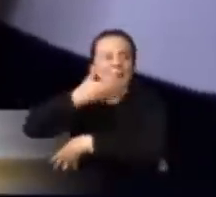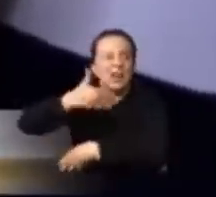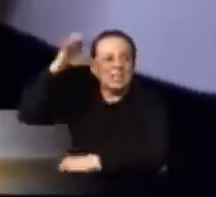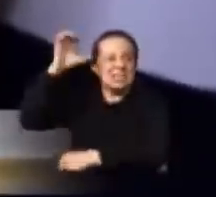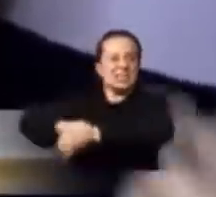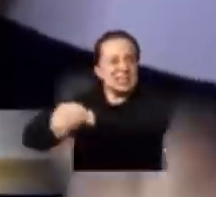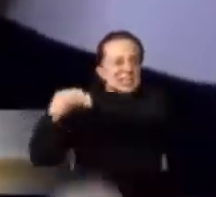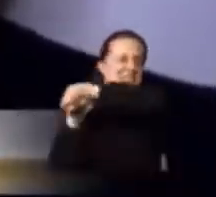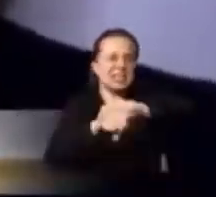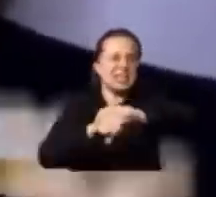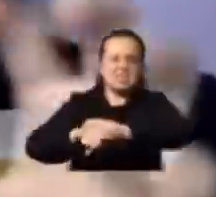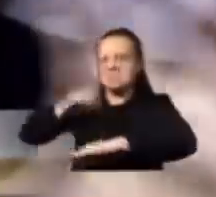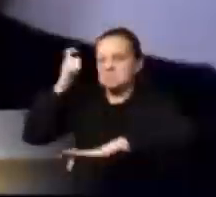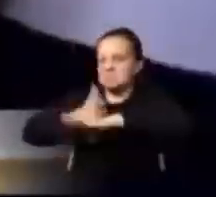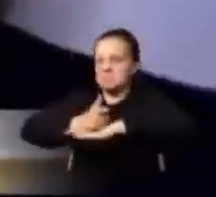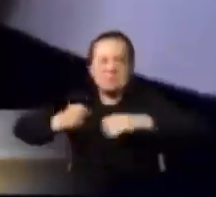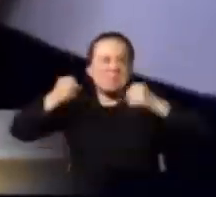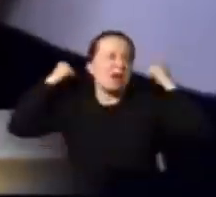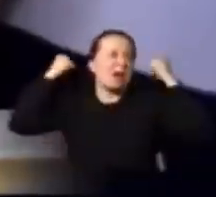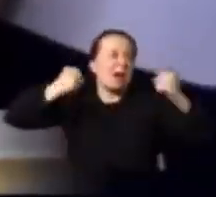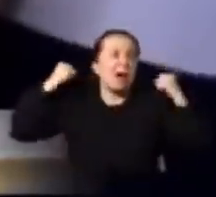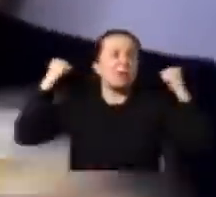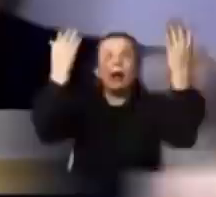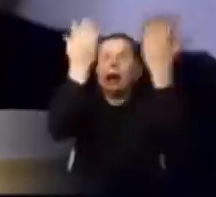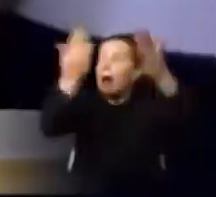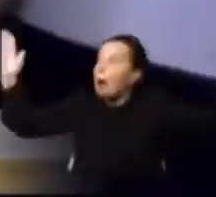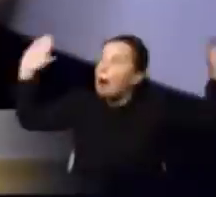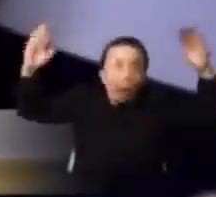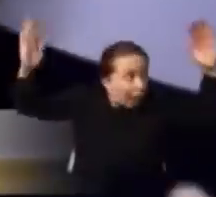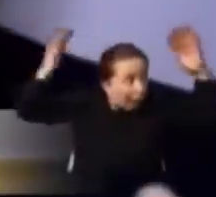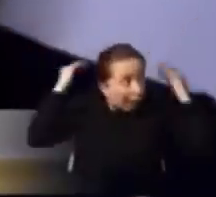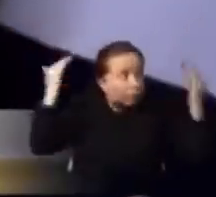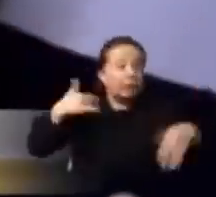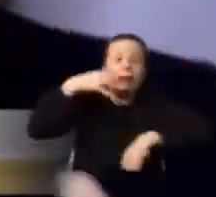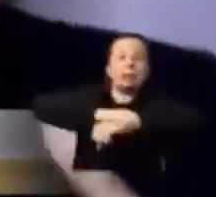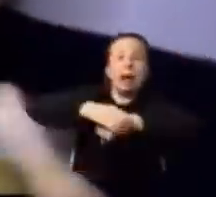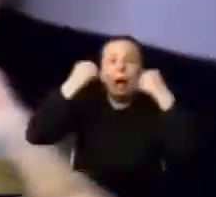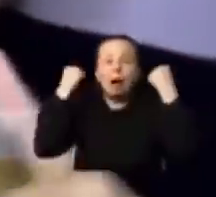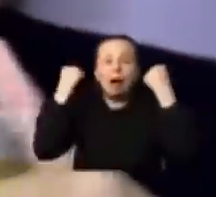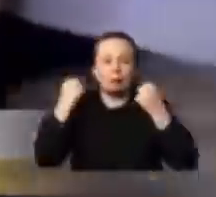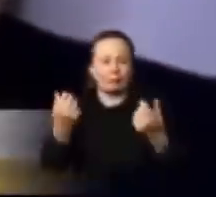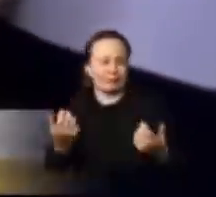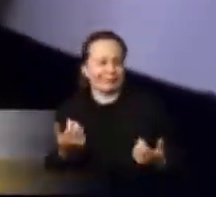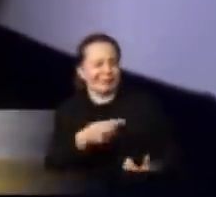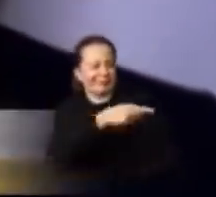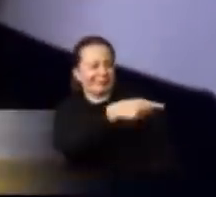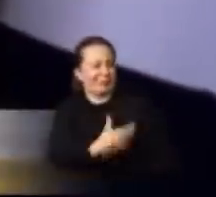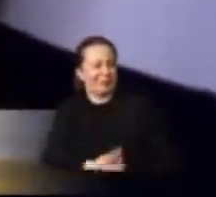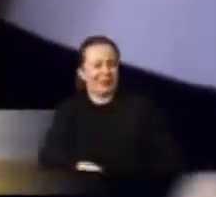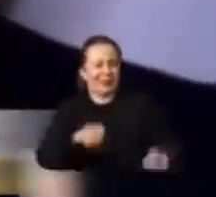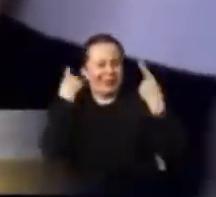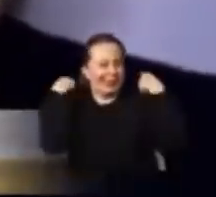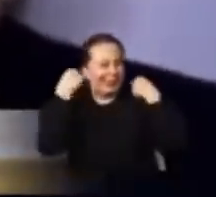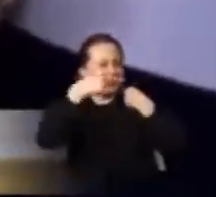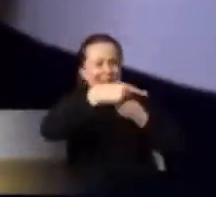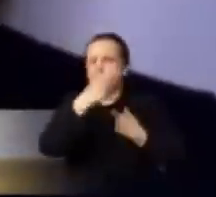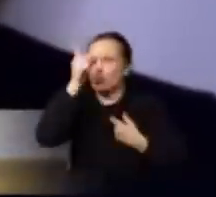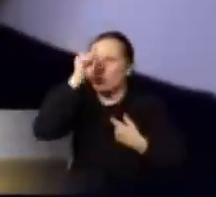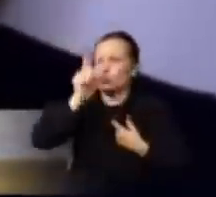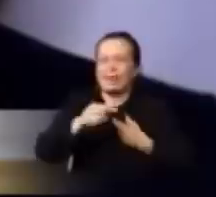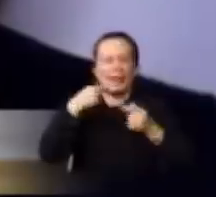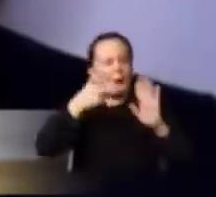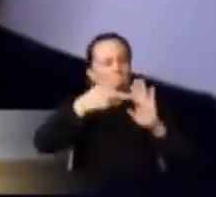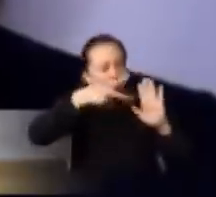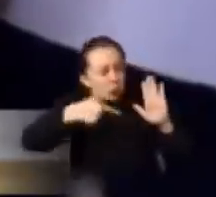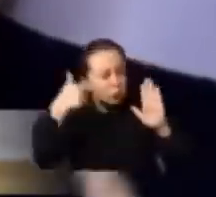de estadios donde la gente protestara casi que a las escondidas, donde nadie los viera? Este señor no entiende nada de democracia, nada de